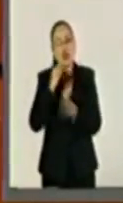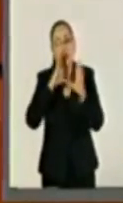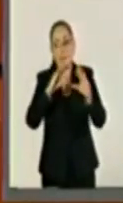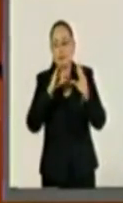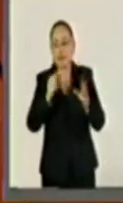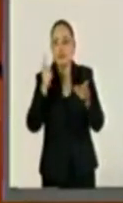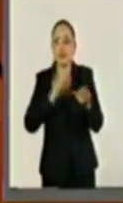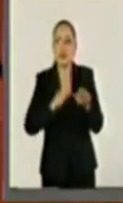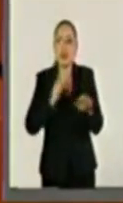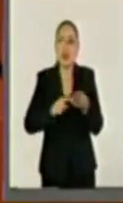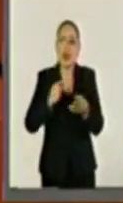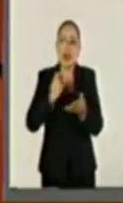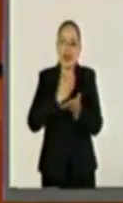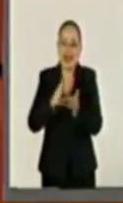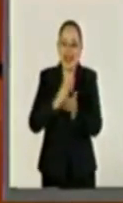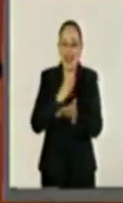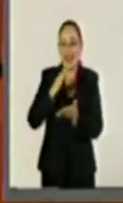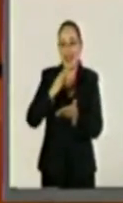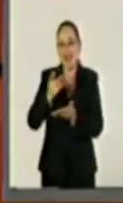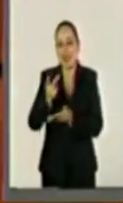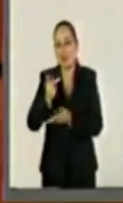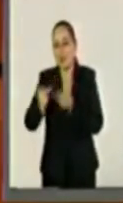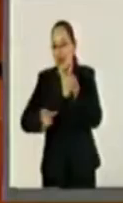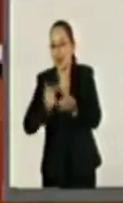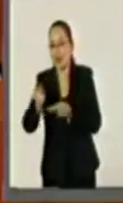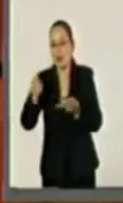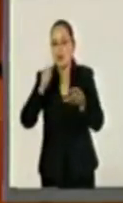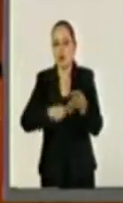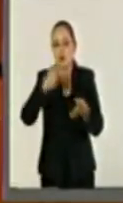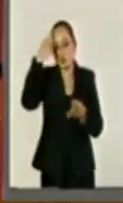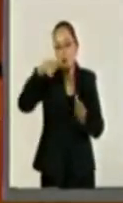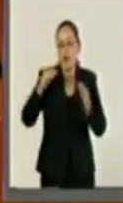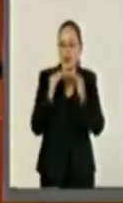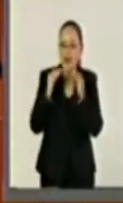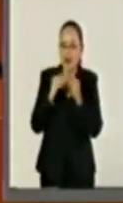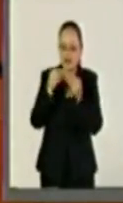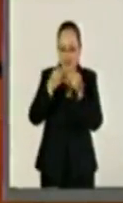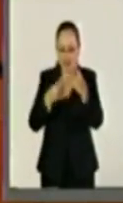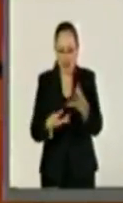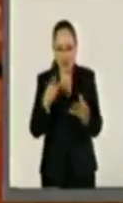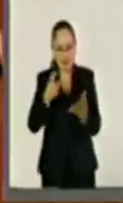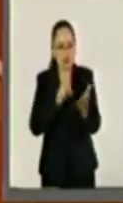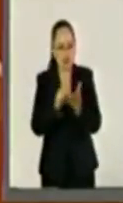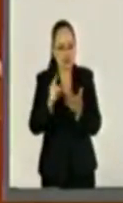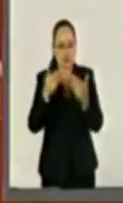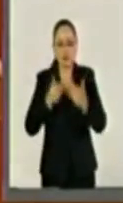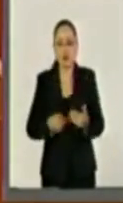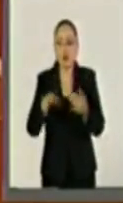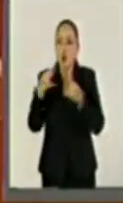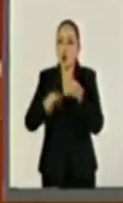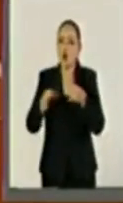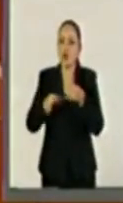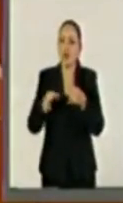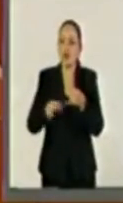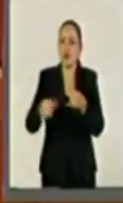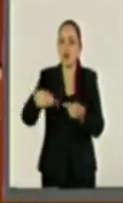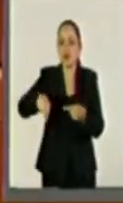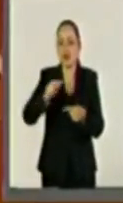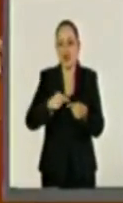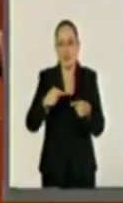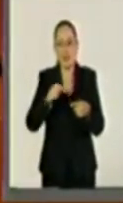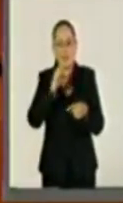servicios crediticios en general y de vivienda, entre otros. Este último, el de la